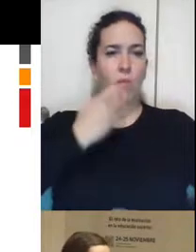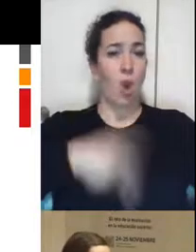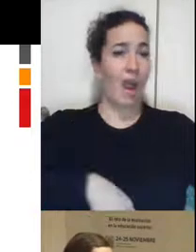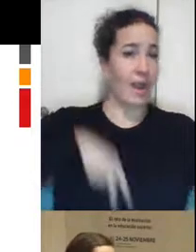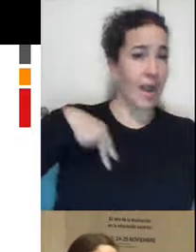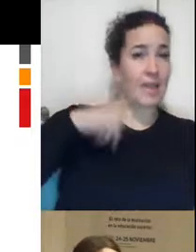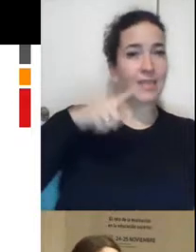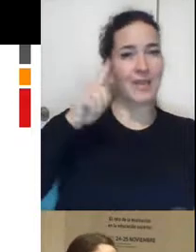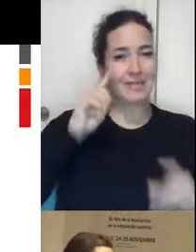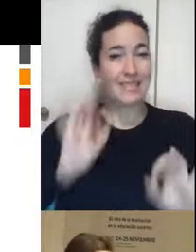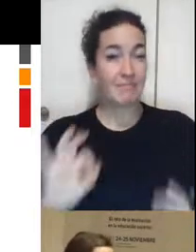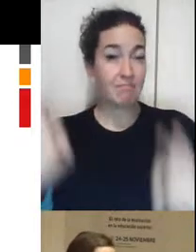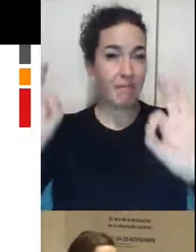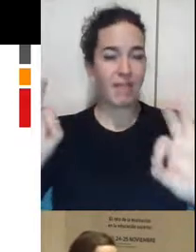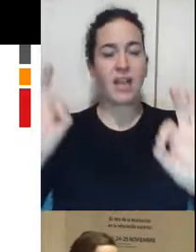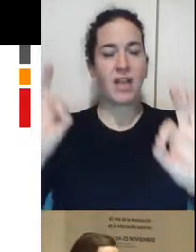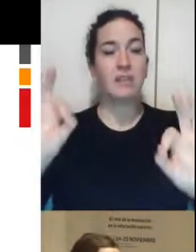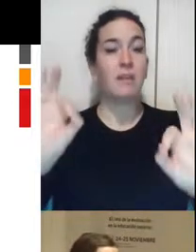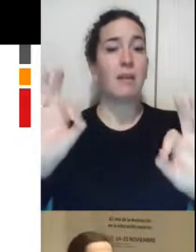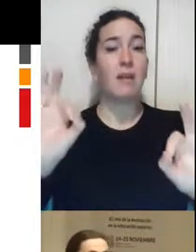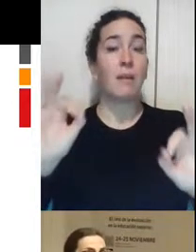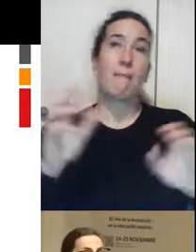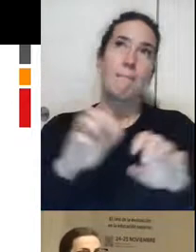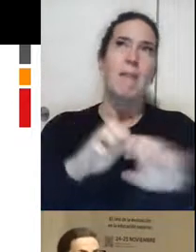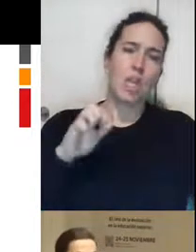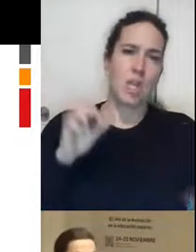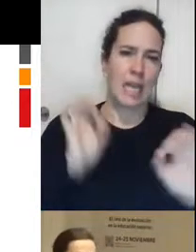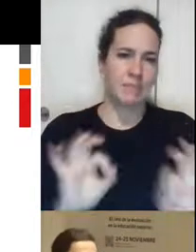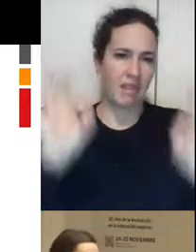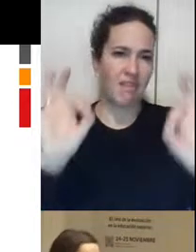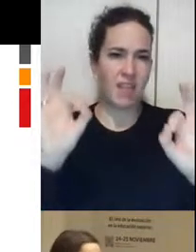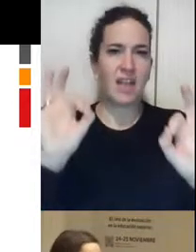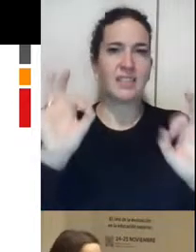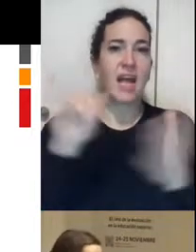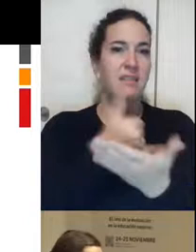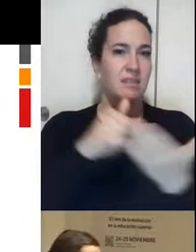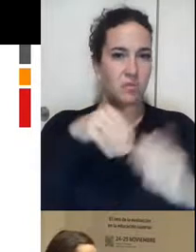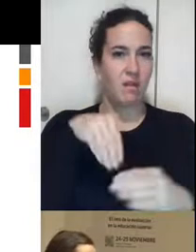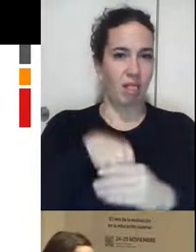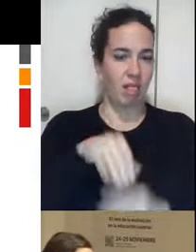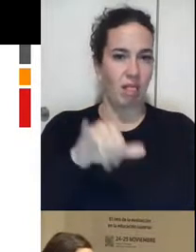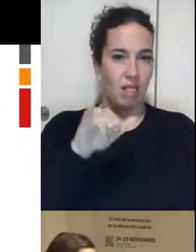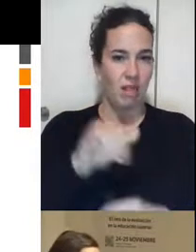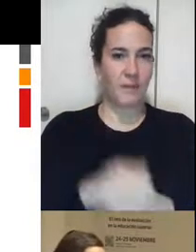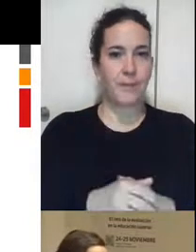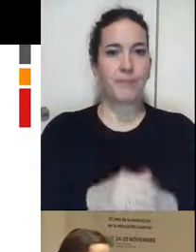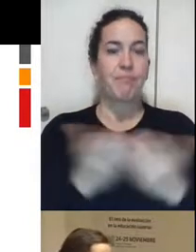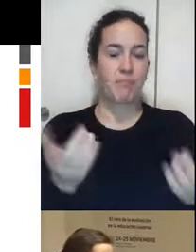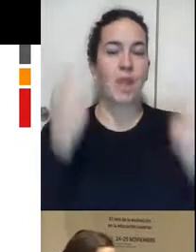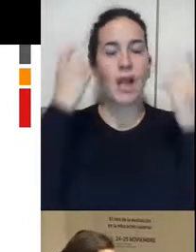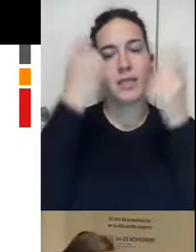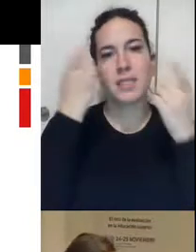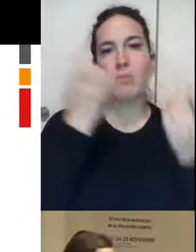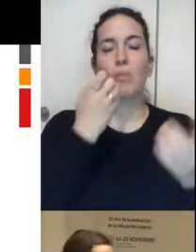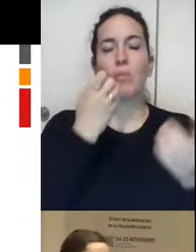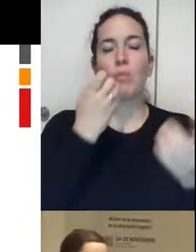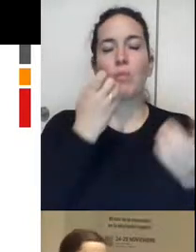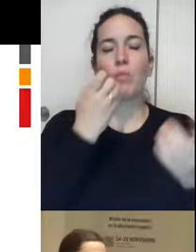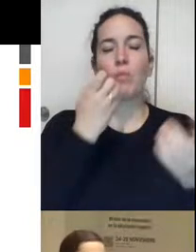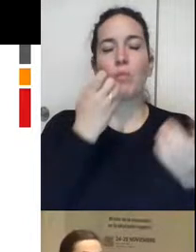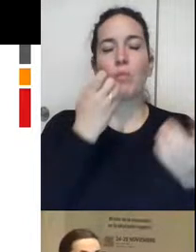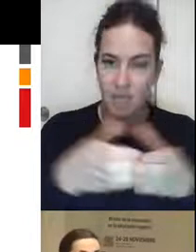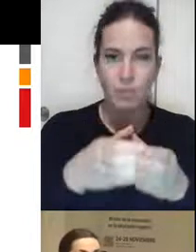las específicas, o la mayor parte de las específicas, de la asignatura. Es decir, intentamos trabajar el trabajo en equipo